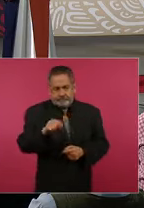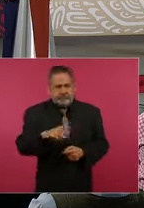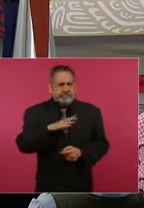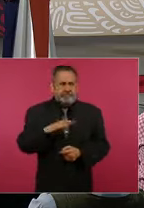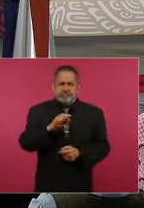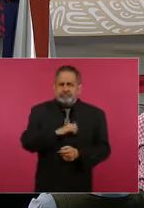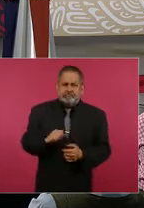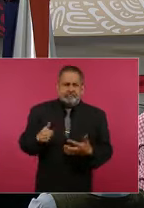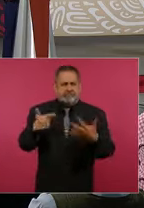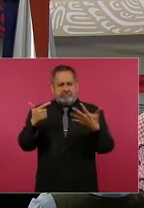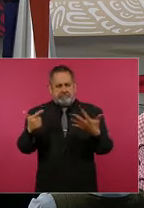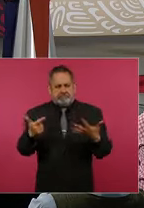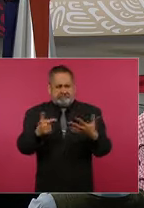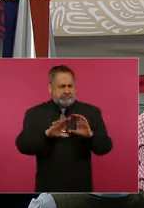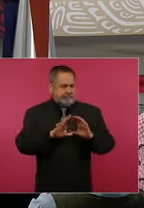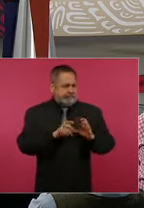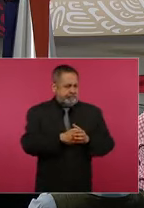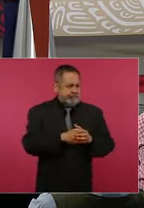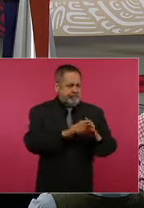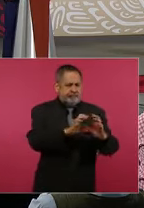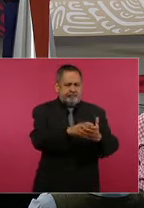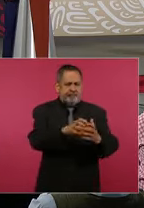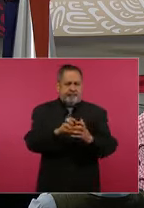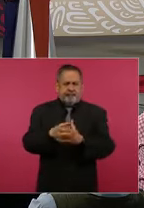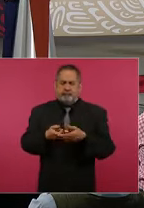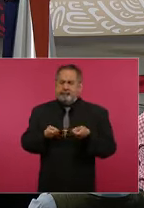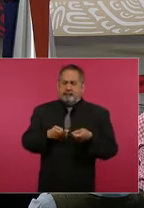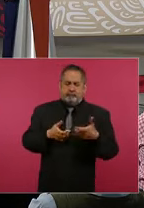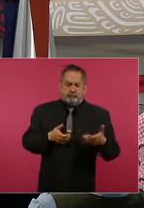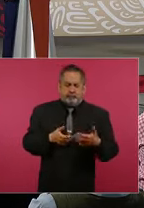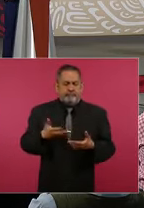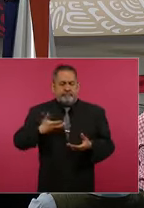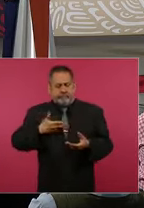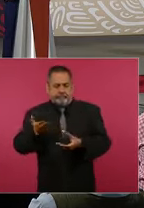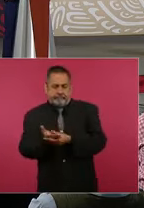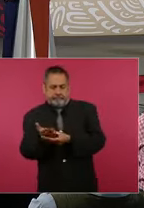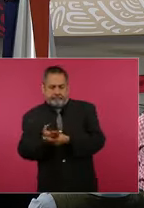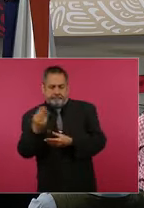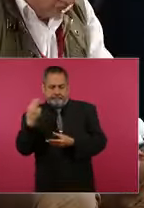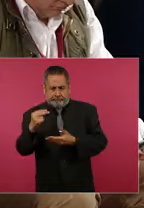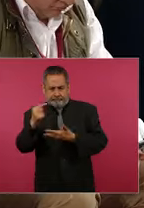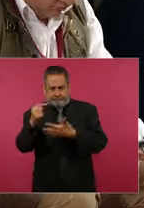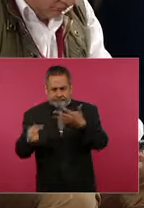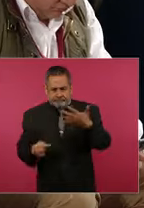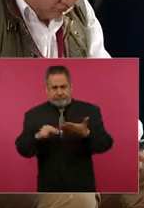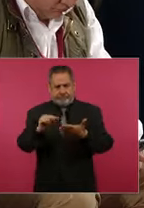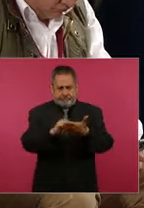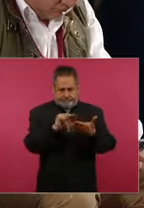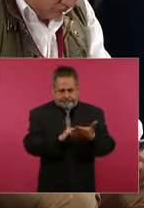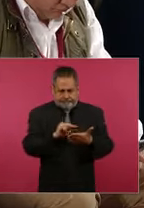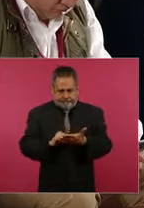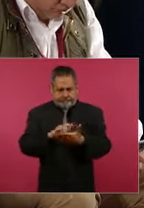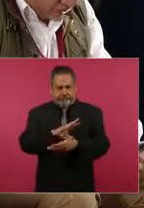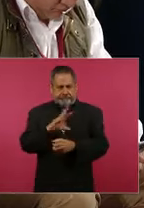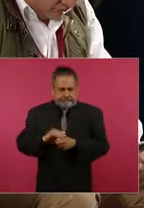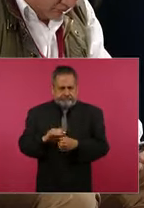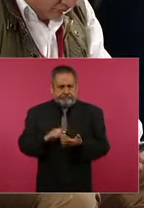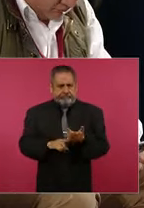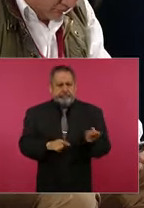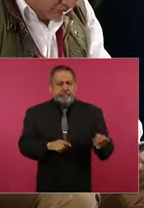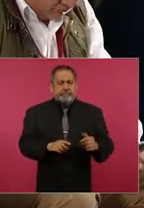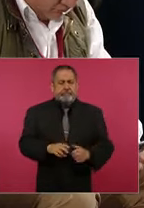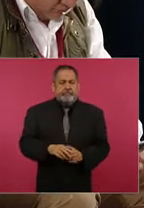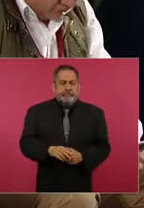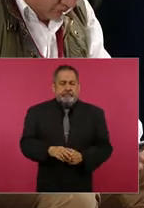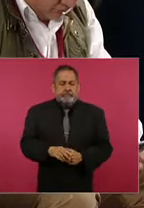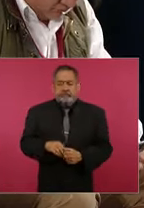siete cotos. Aquí tengo todos los nombres de los cotos, firmaron todos, y